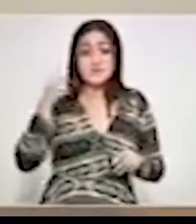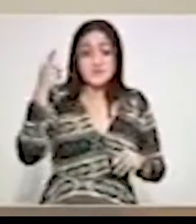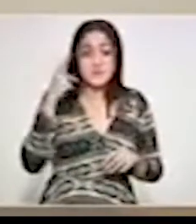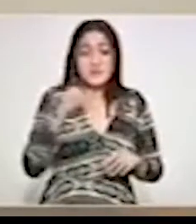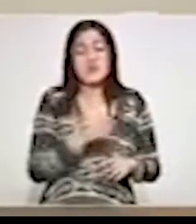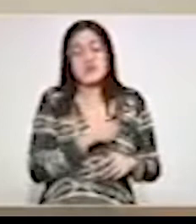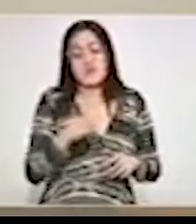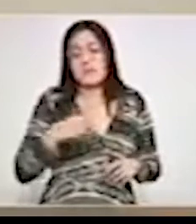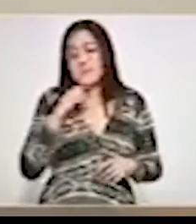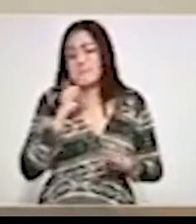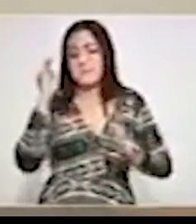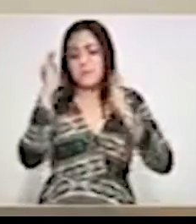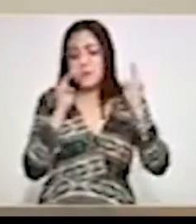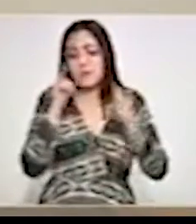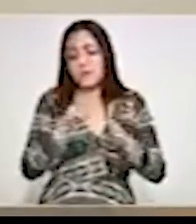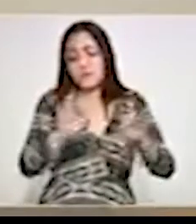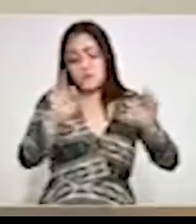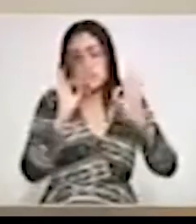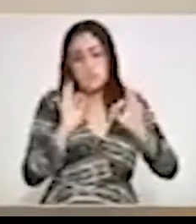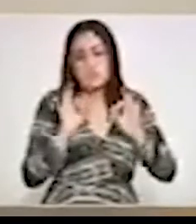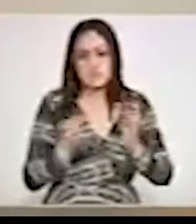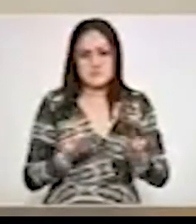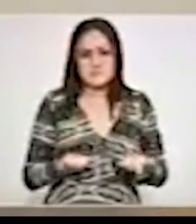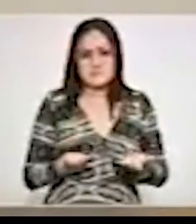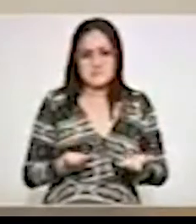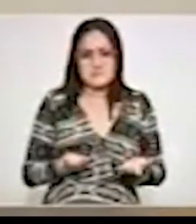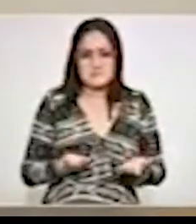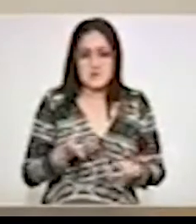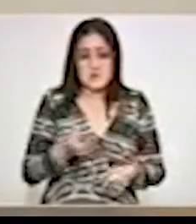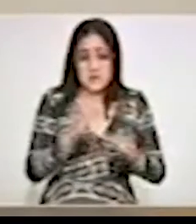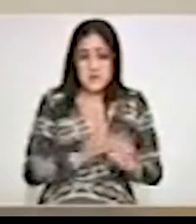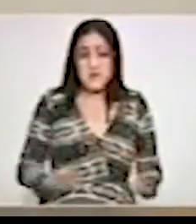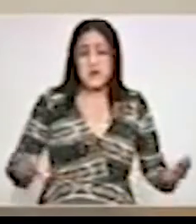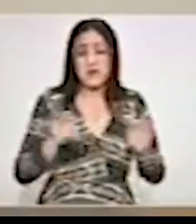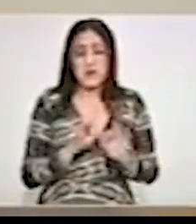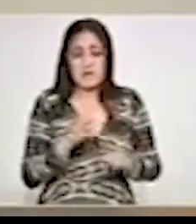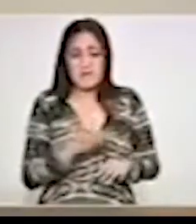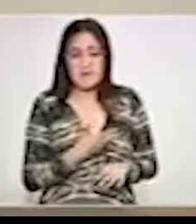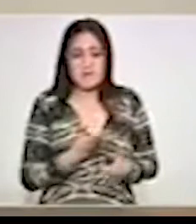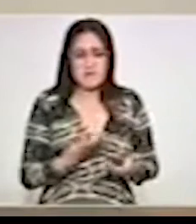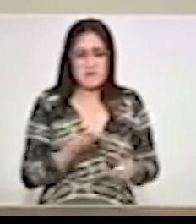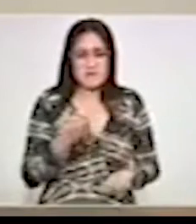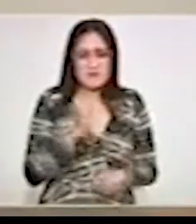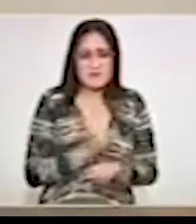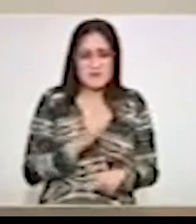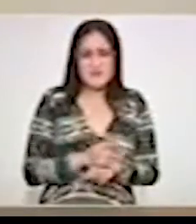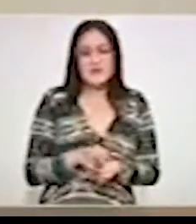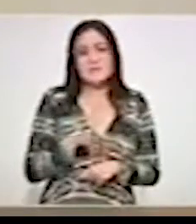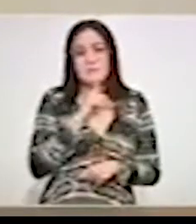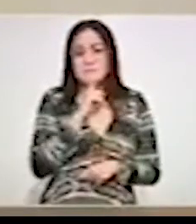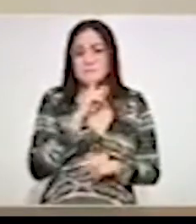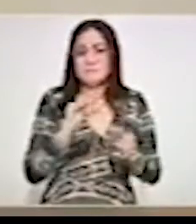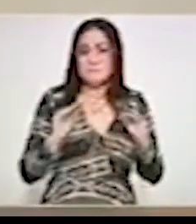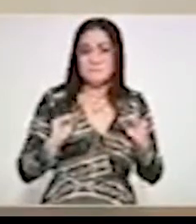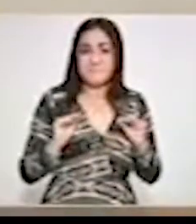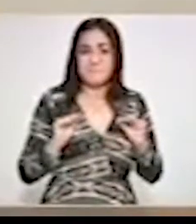se merecía un museo de este tamaño, de esta importancia. Y ahora calladitos